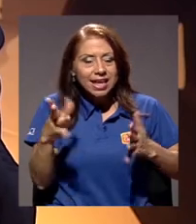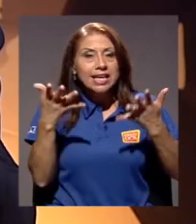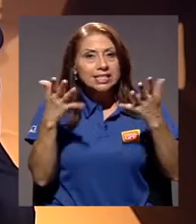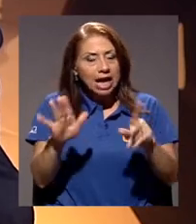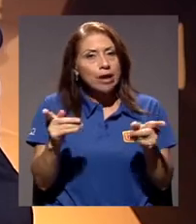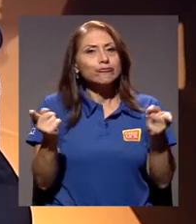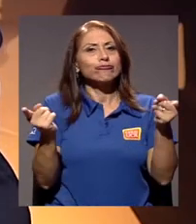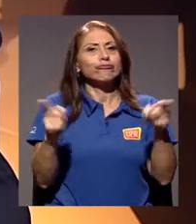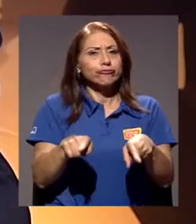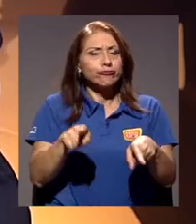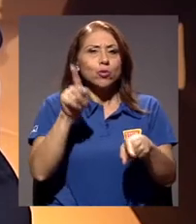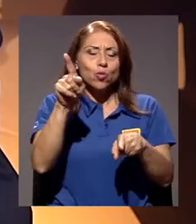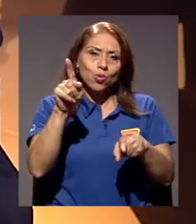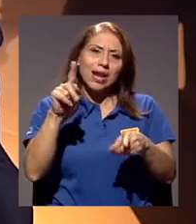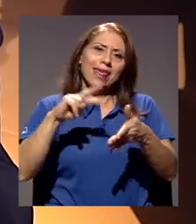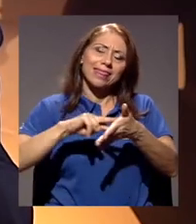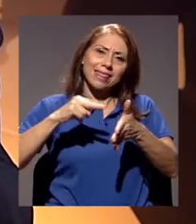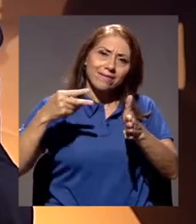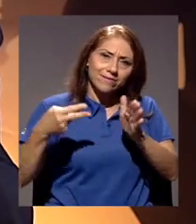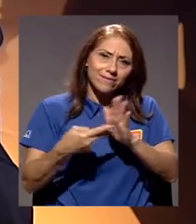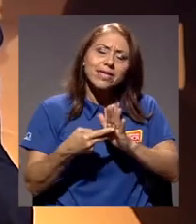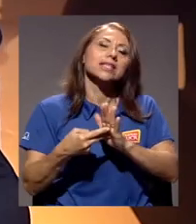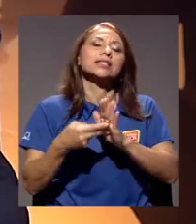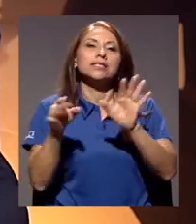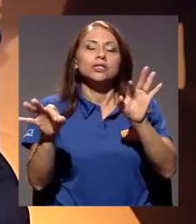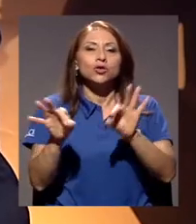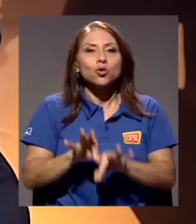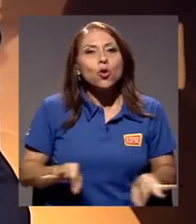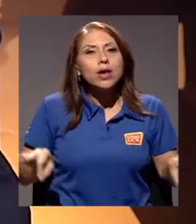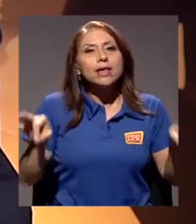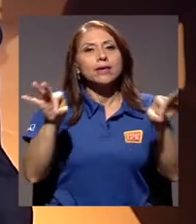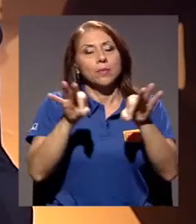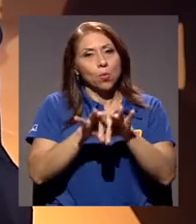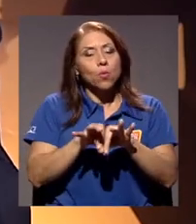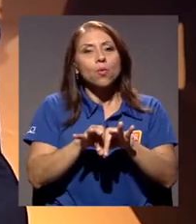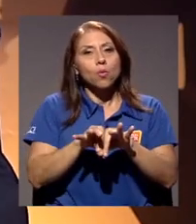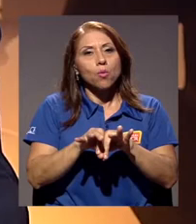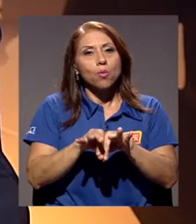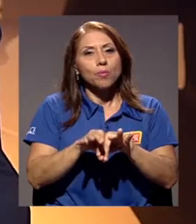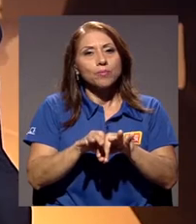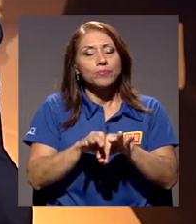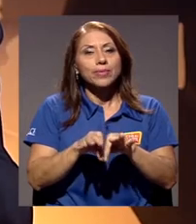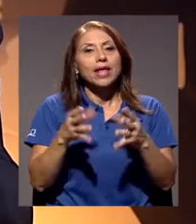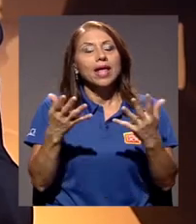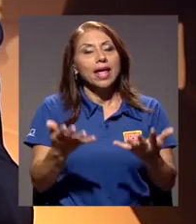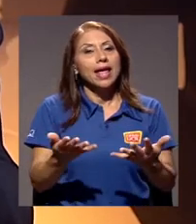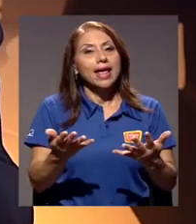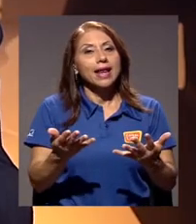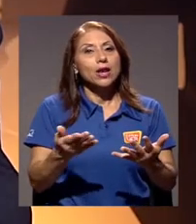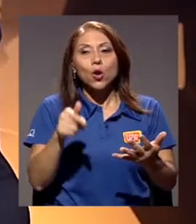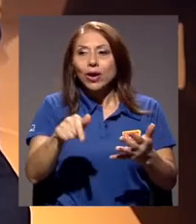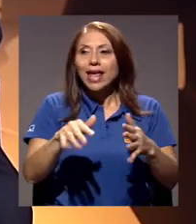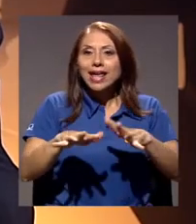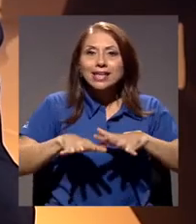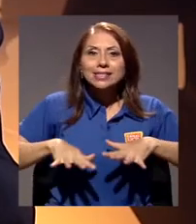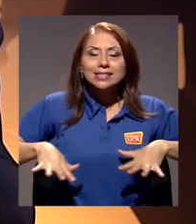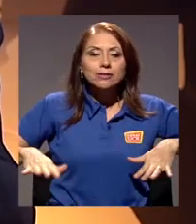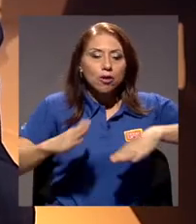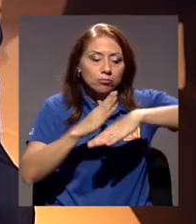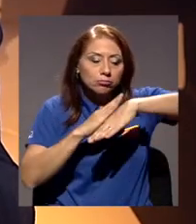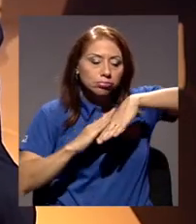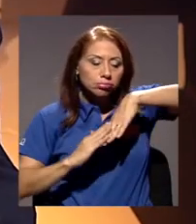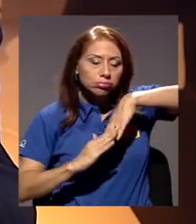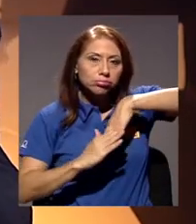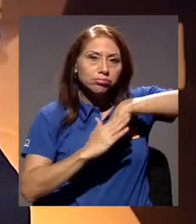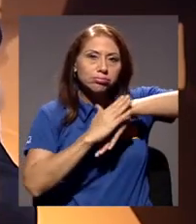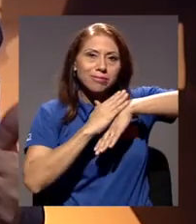está dando una definición importante tanto en lo que es el territorio de